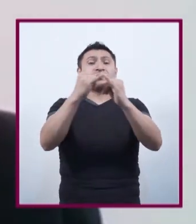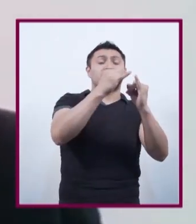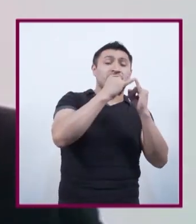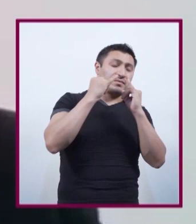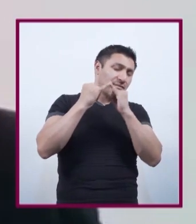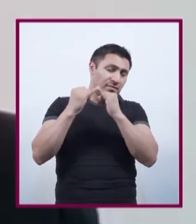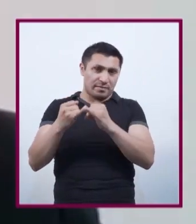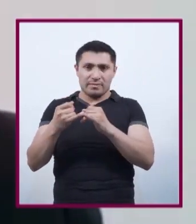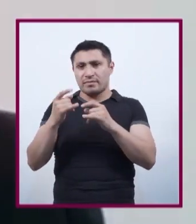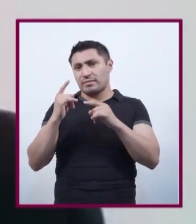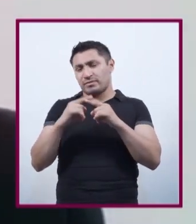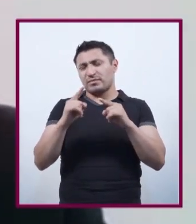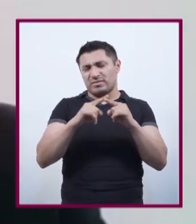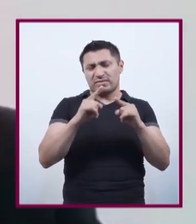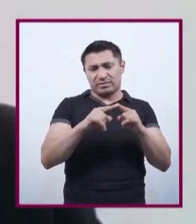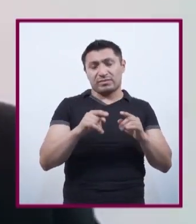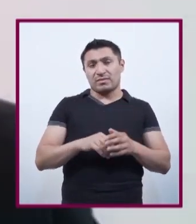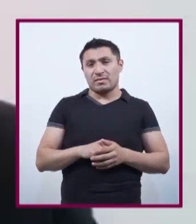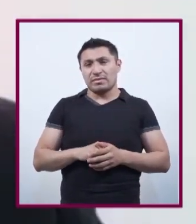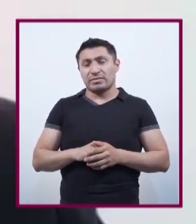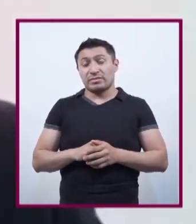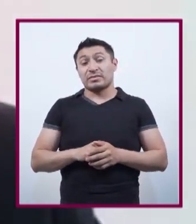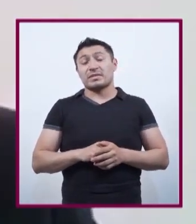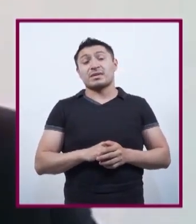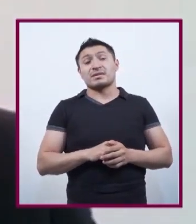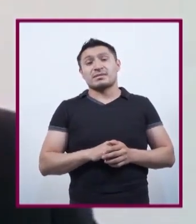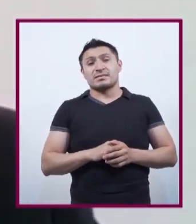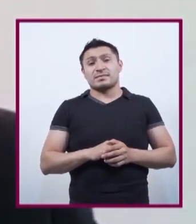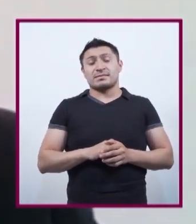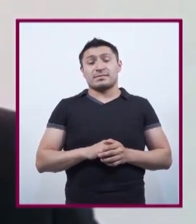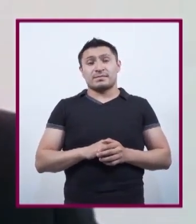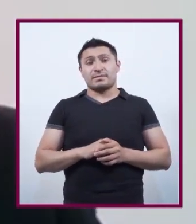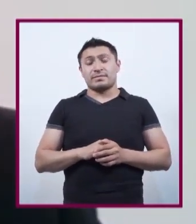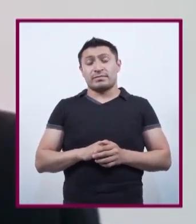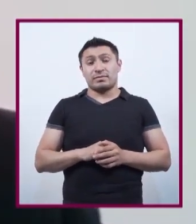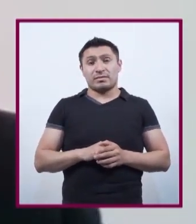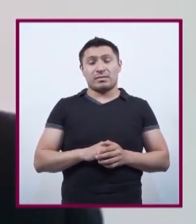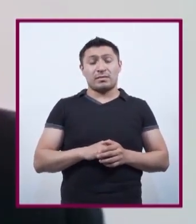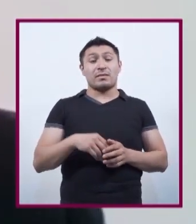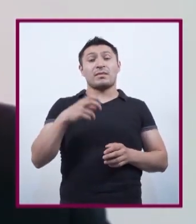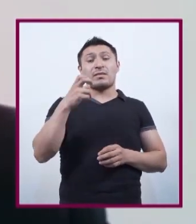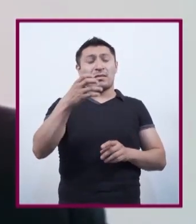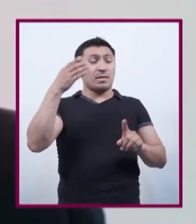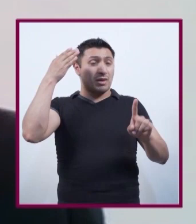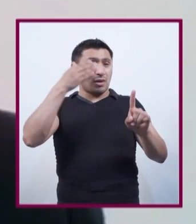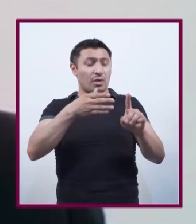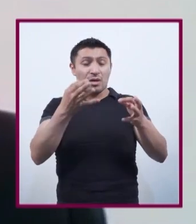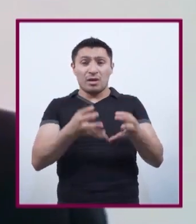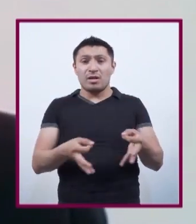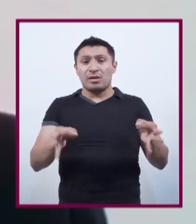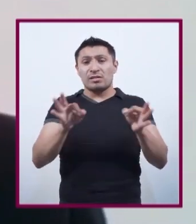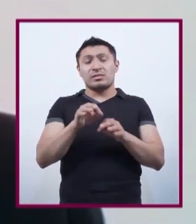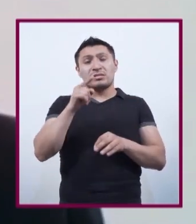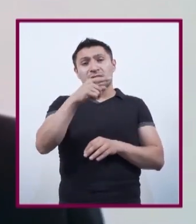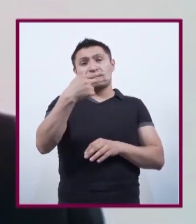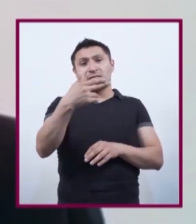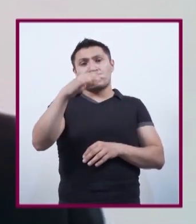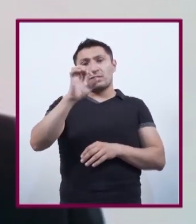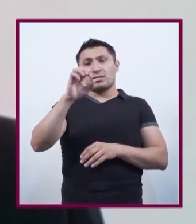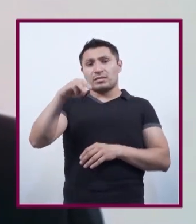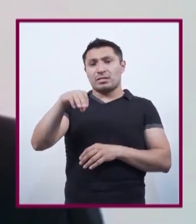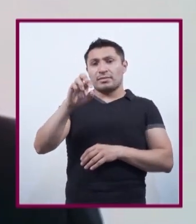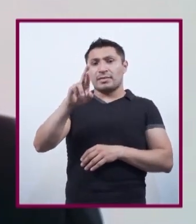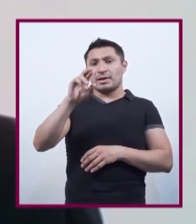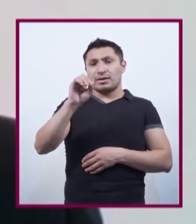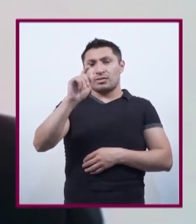vinculados con otras instituciones, con otros medios de comunicación, De tal manera que uno de los retos principales